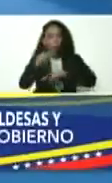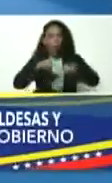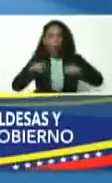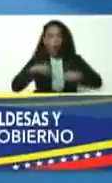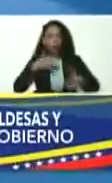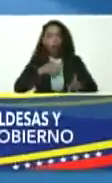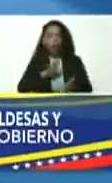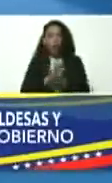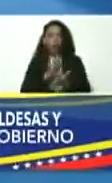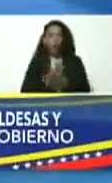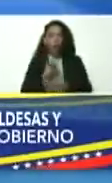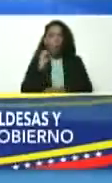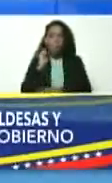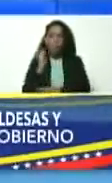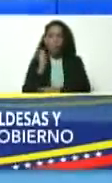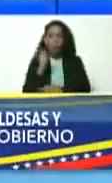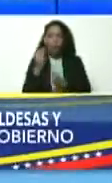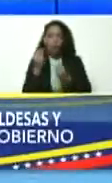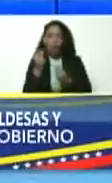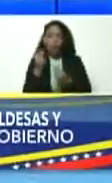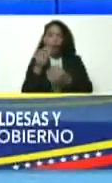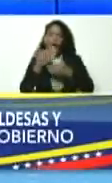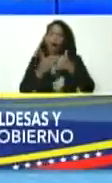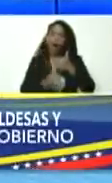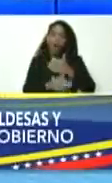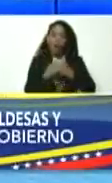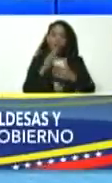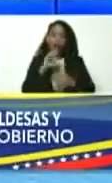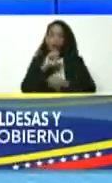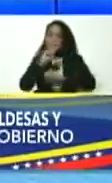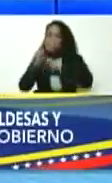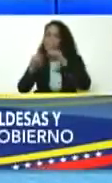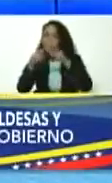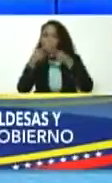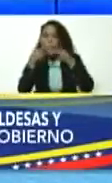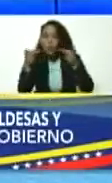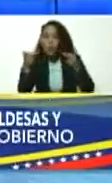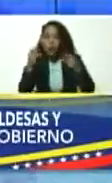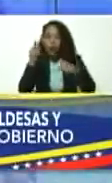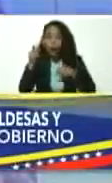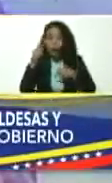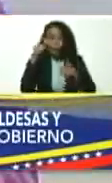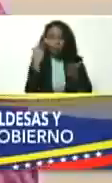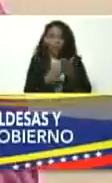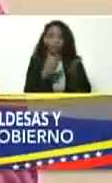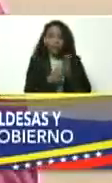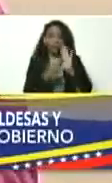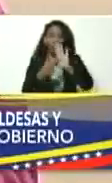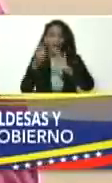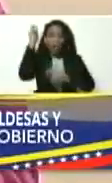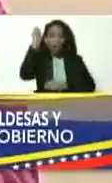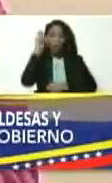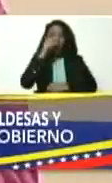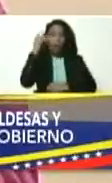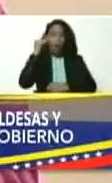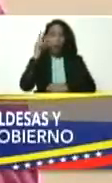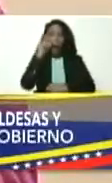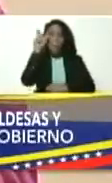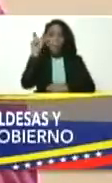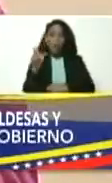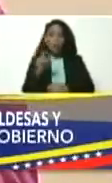tributaria los avances en la consulta pública han sido presentados por el diputado jesús faría